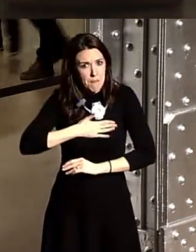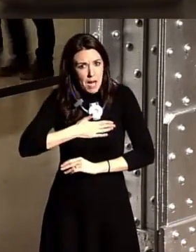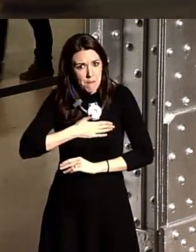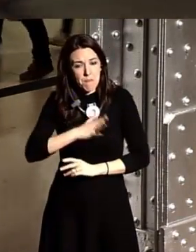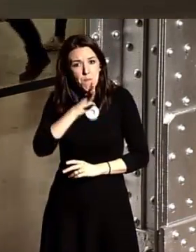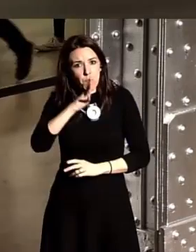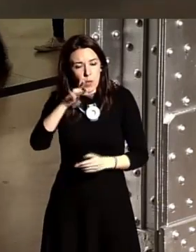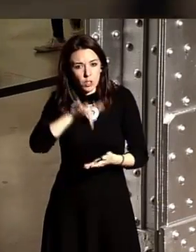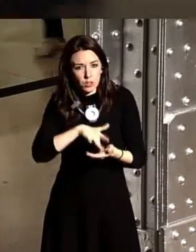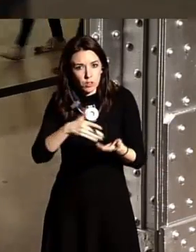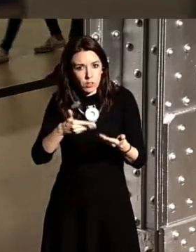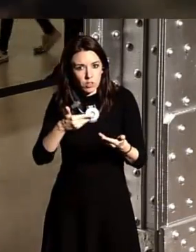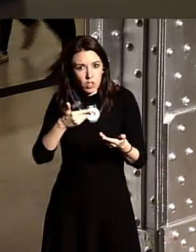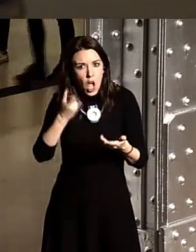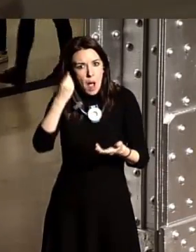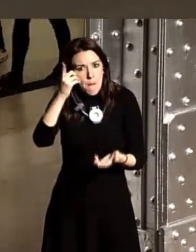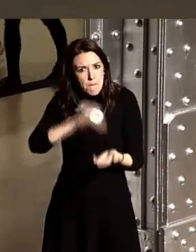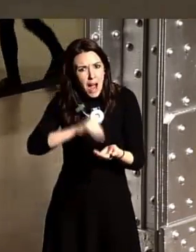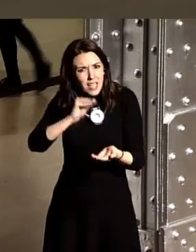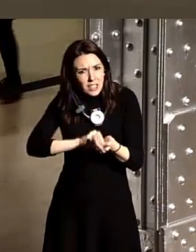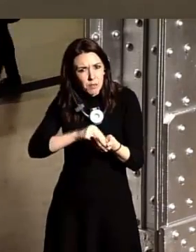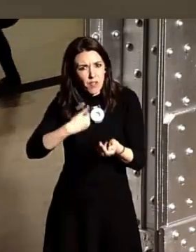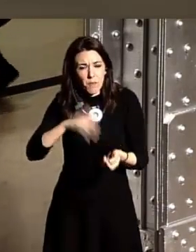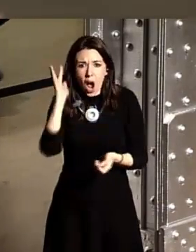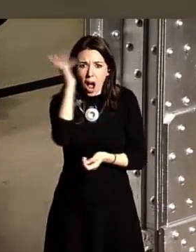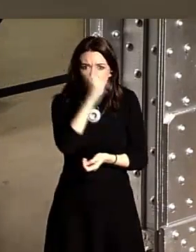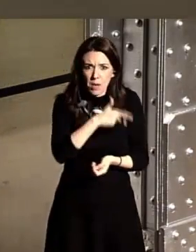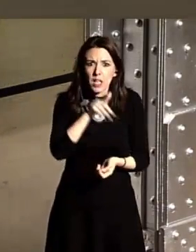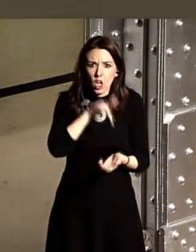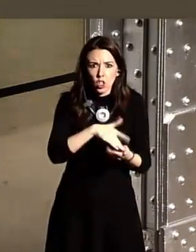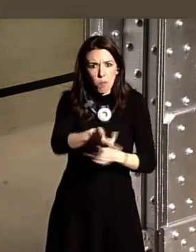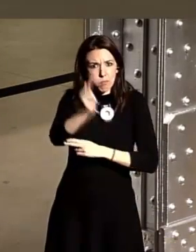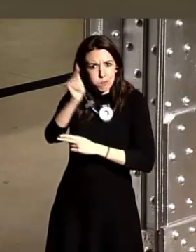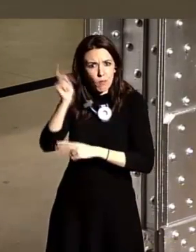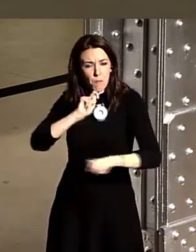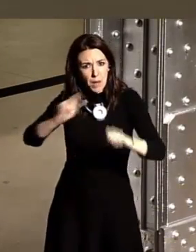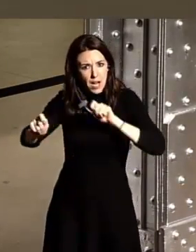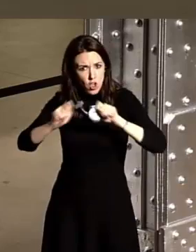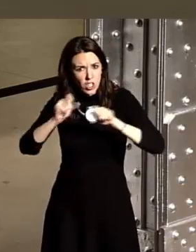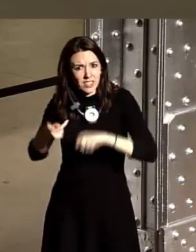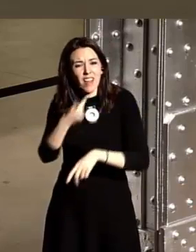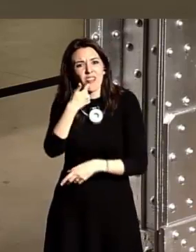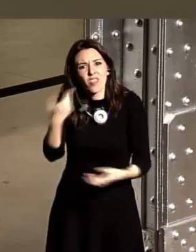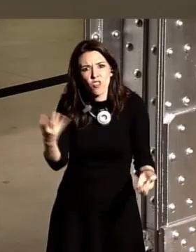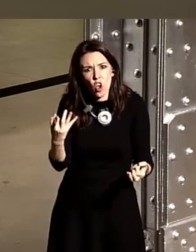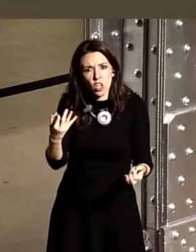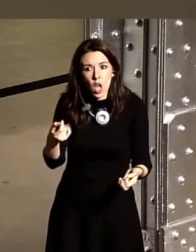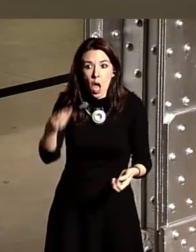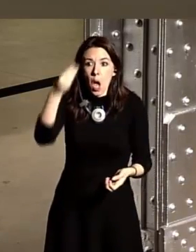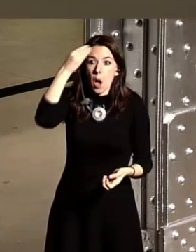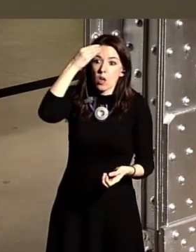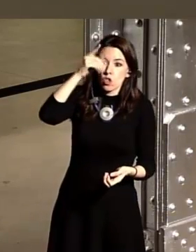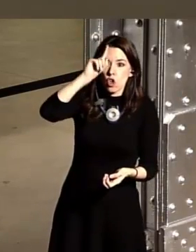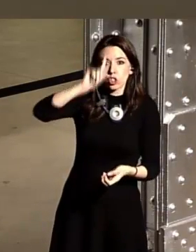porque a través varias veces los americanos han matado periodistas diciendo no sabíamos que